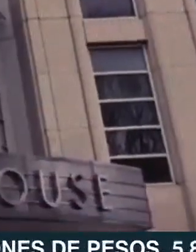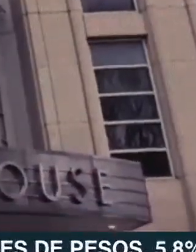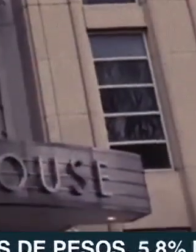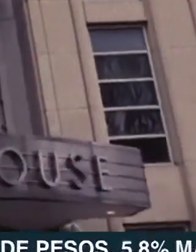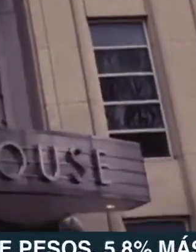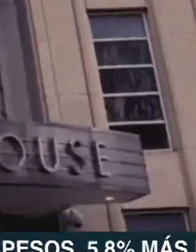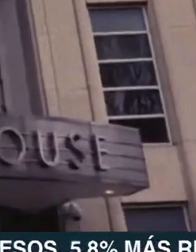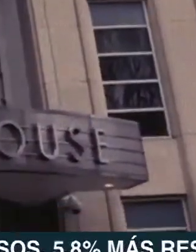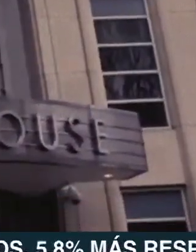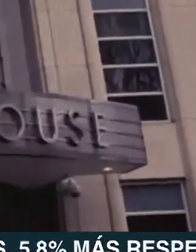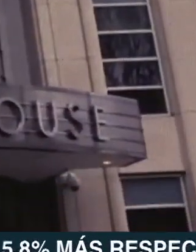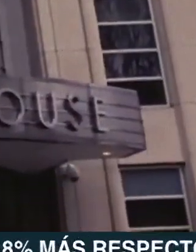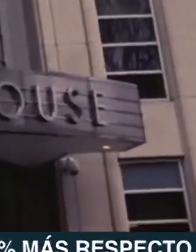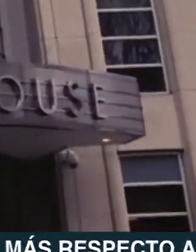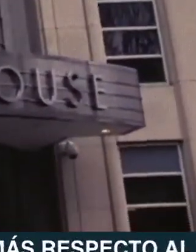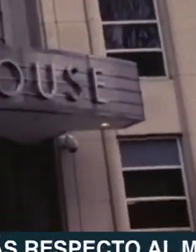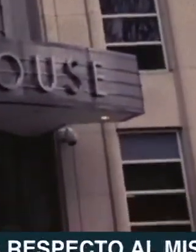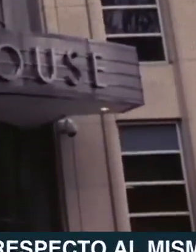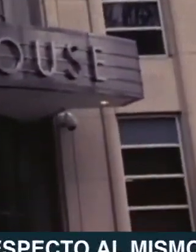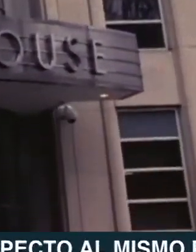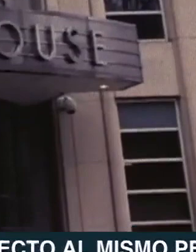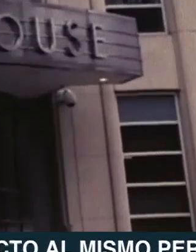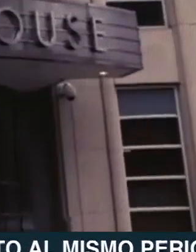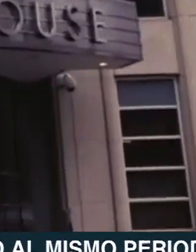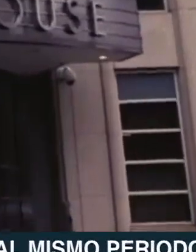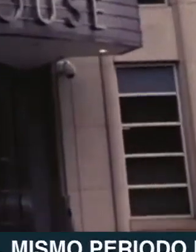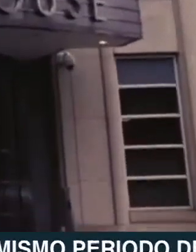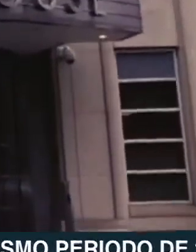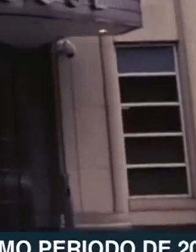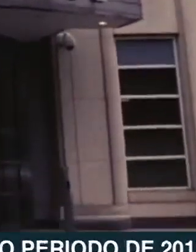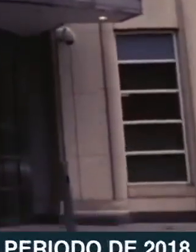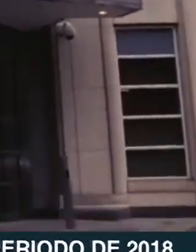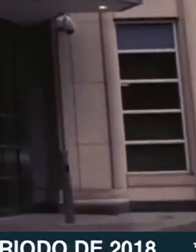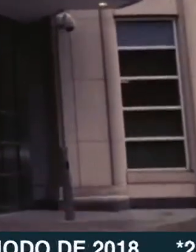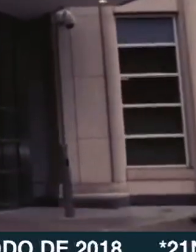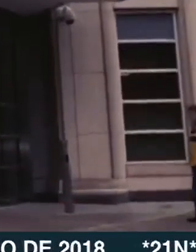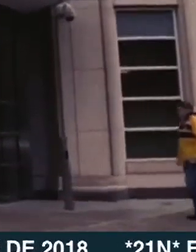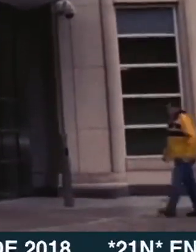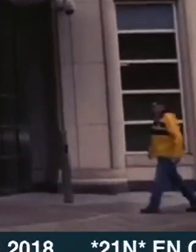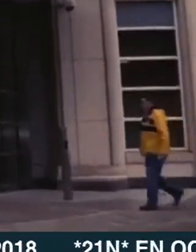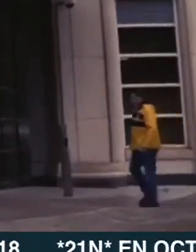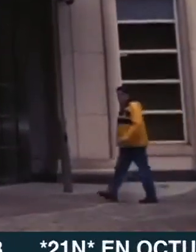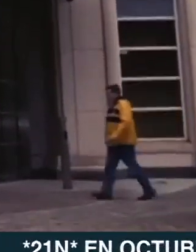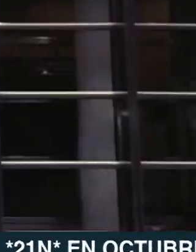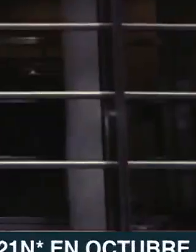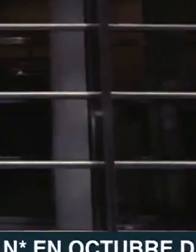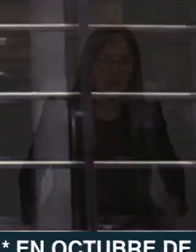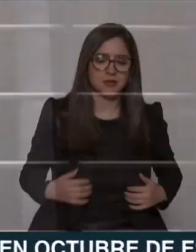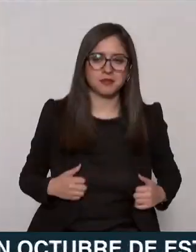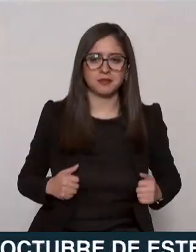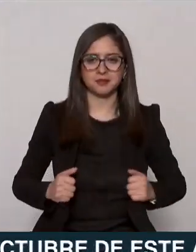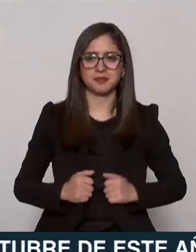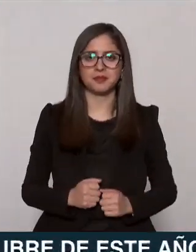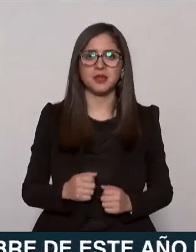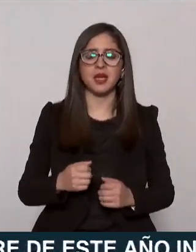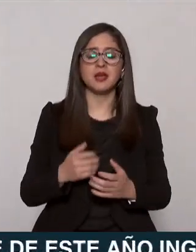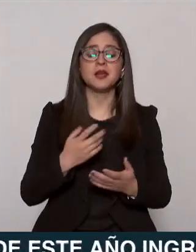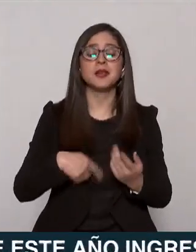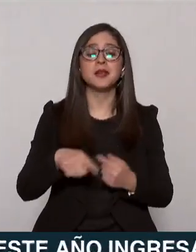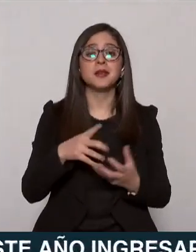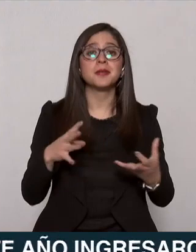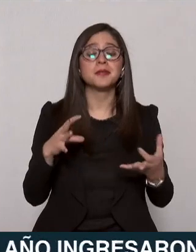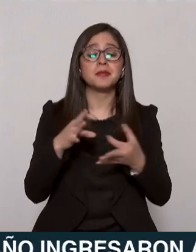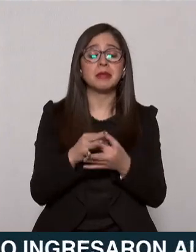una actividad o una política de Estado, pero que fue insuficiente, por